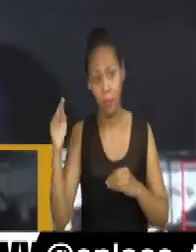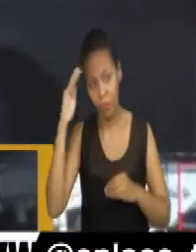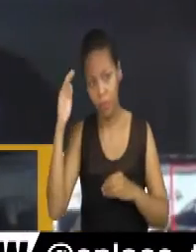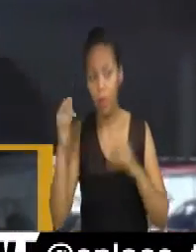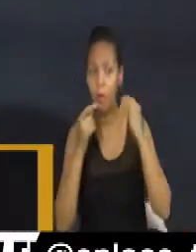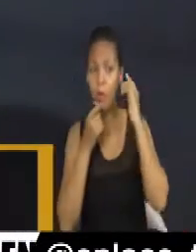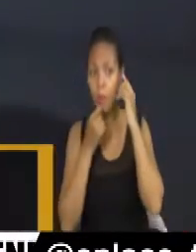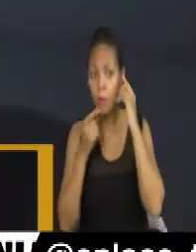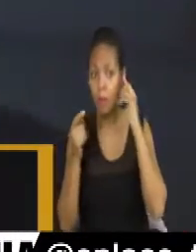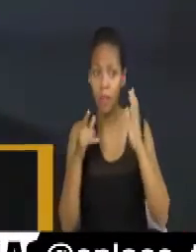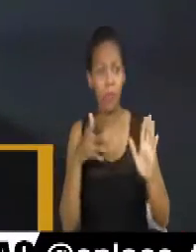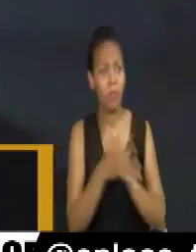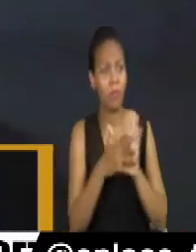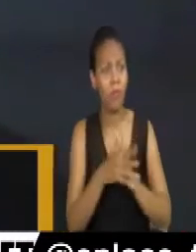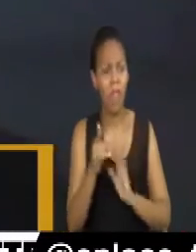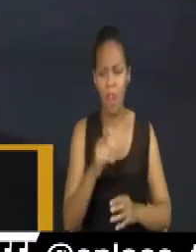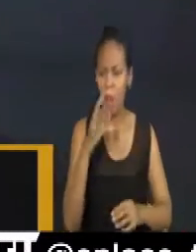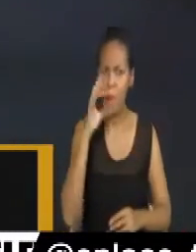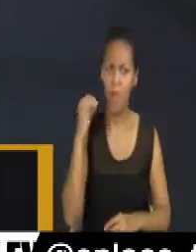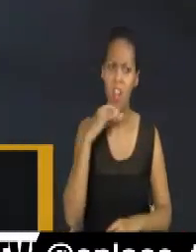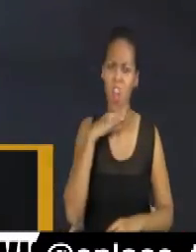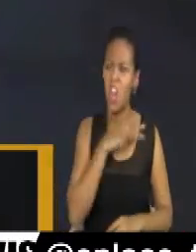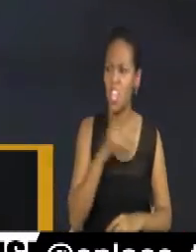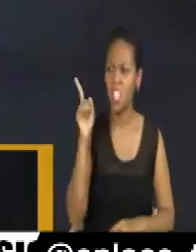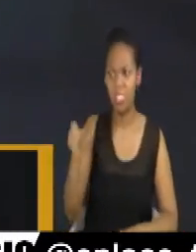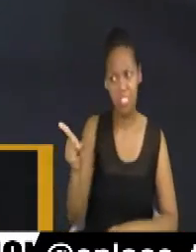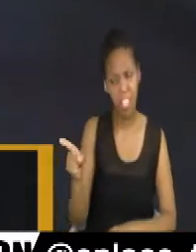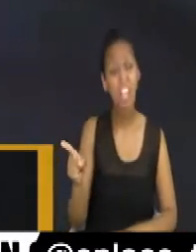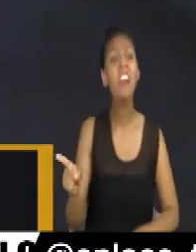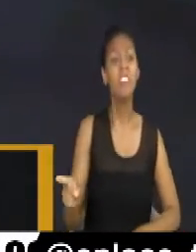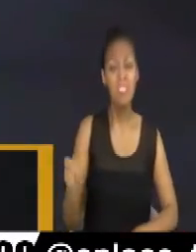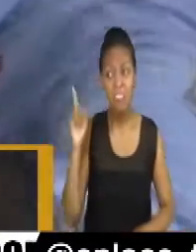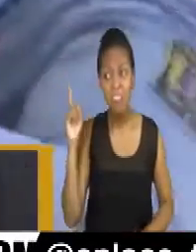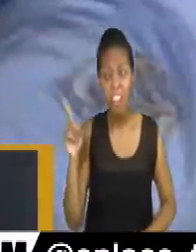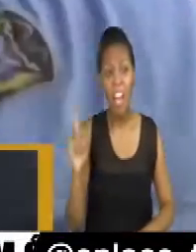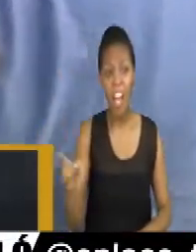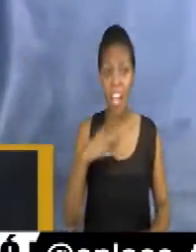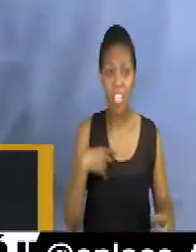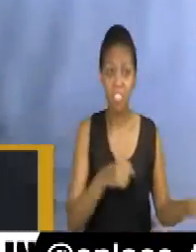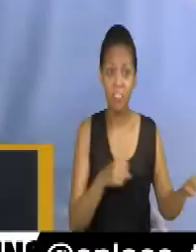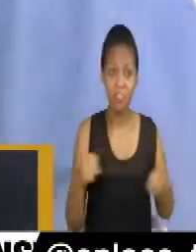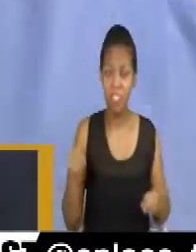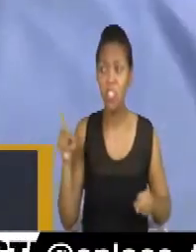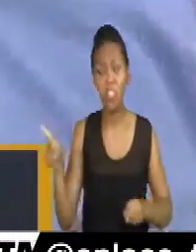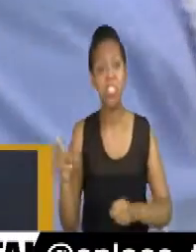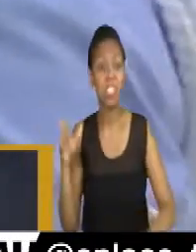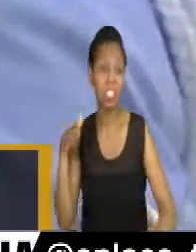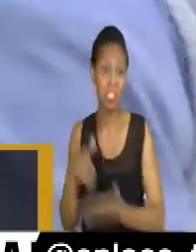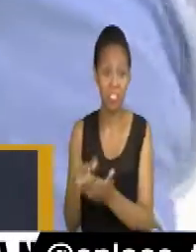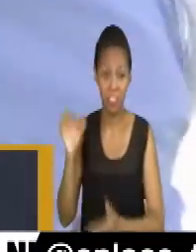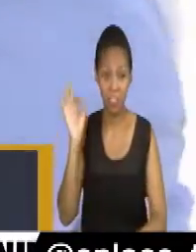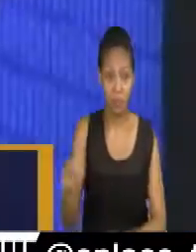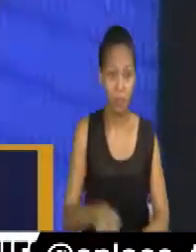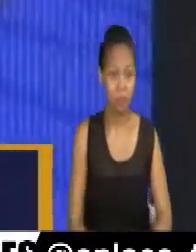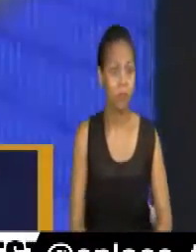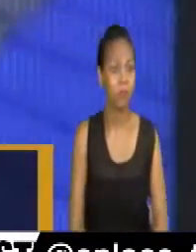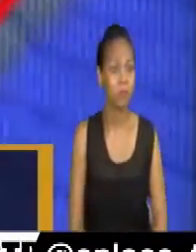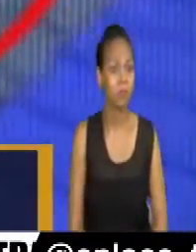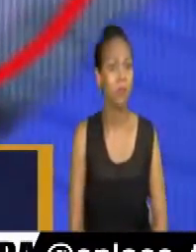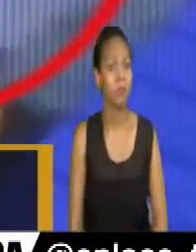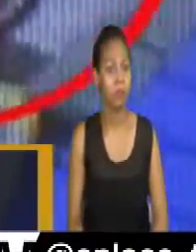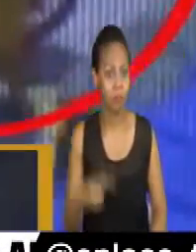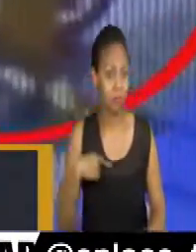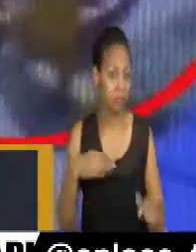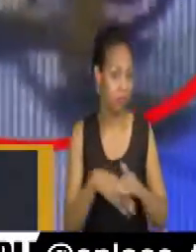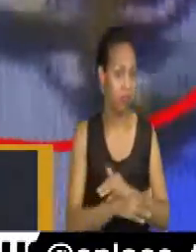con palabras soeces, la amenazó al intentar impedir que lograra su cometido. Lanzó allá porque le inmovilizaron el vehículo, primero ingresó acá sin